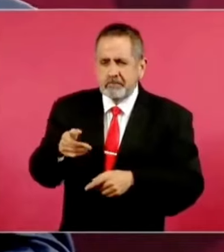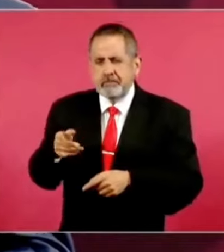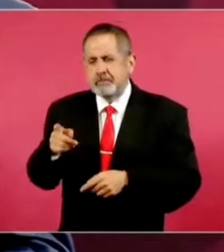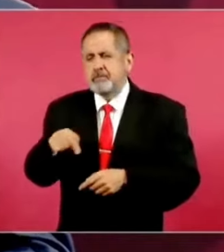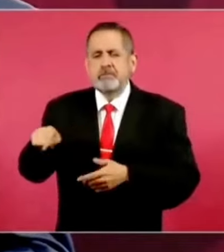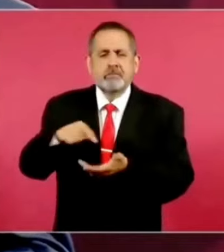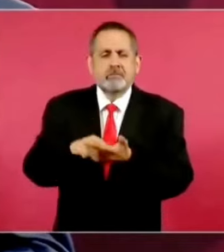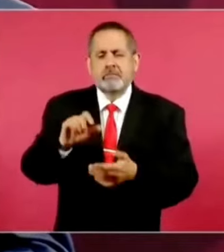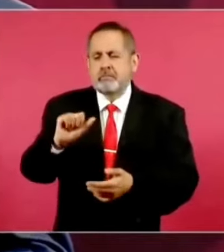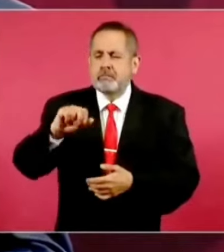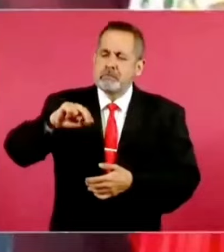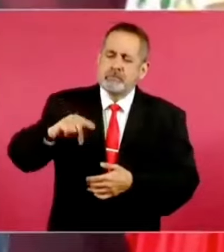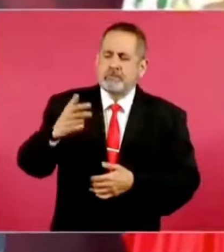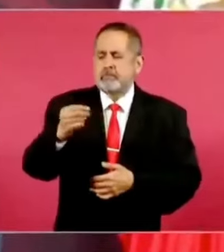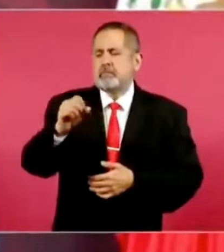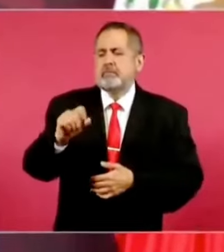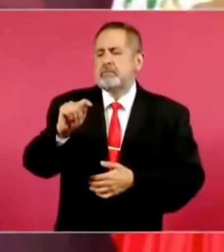en